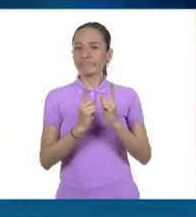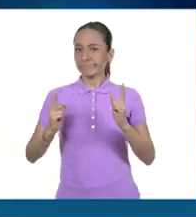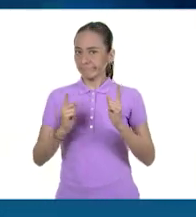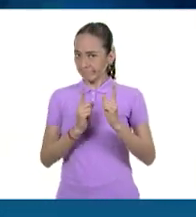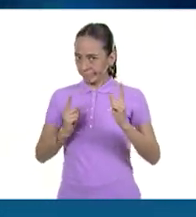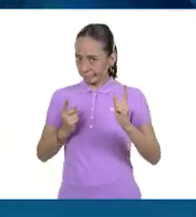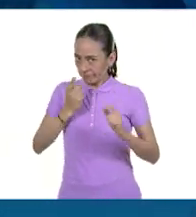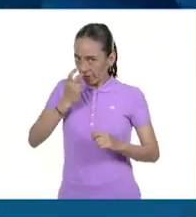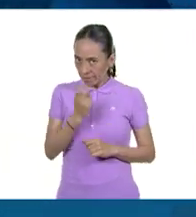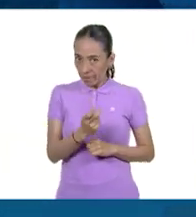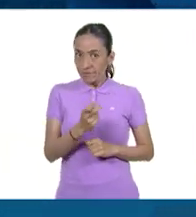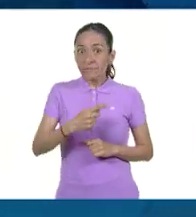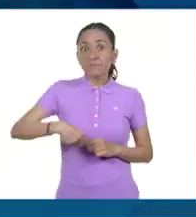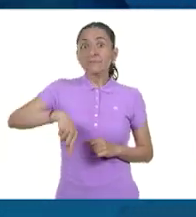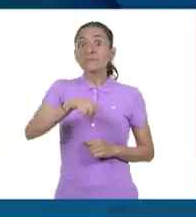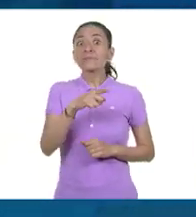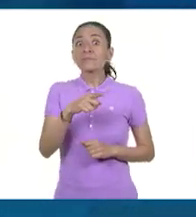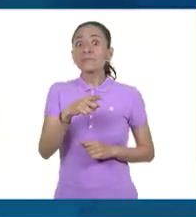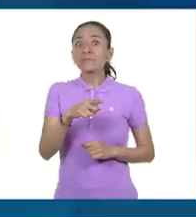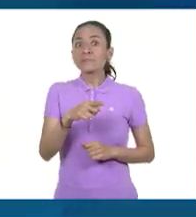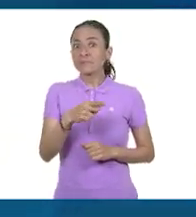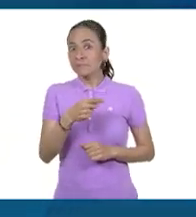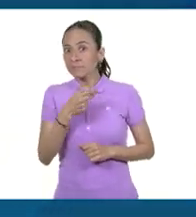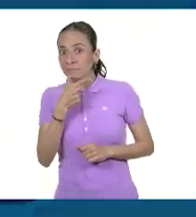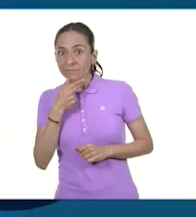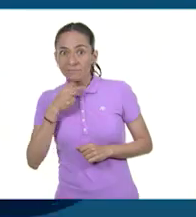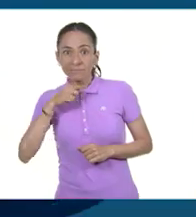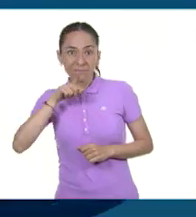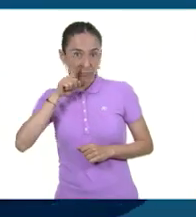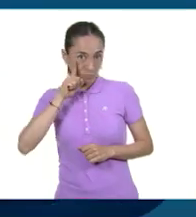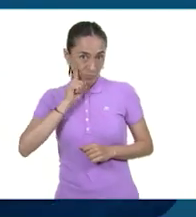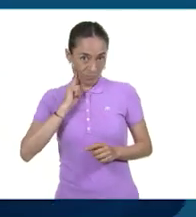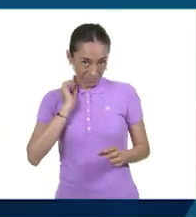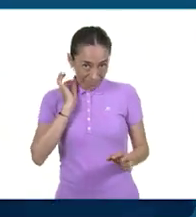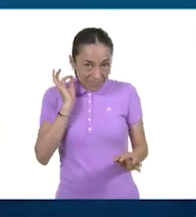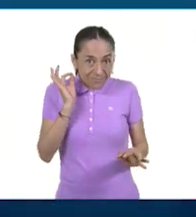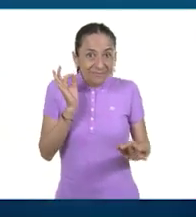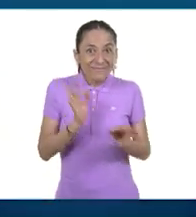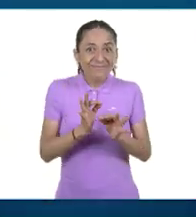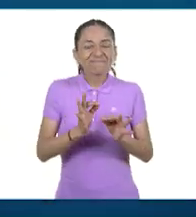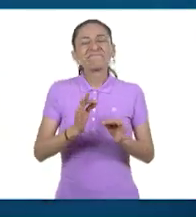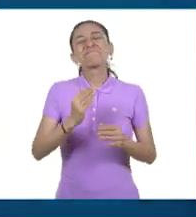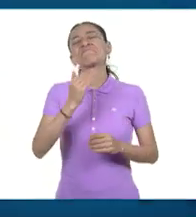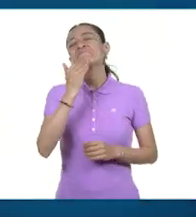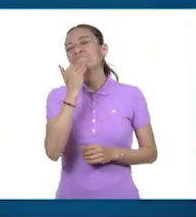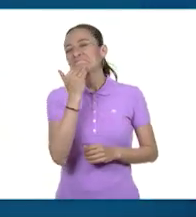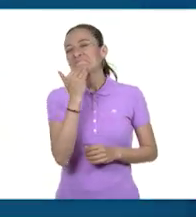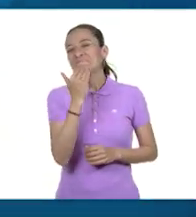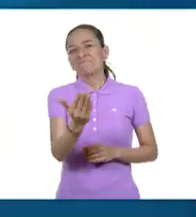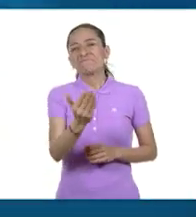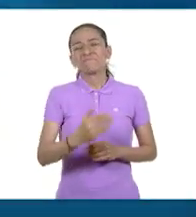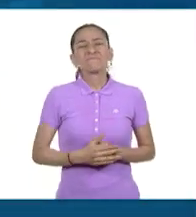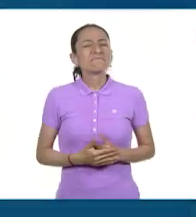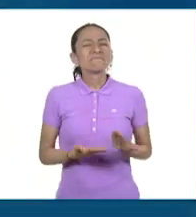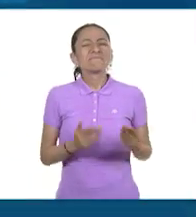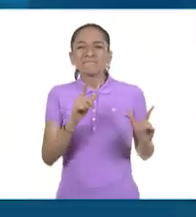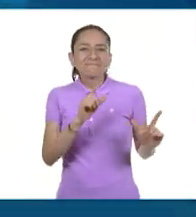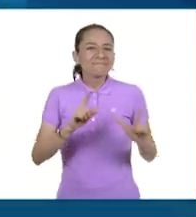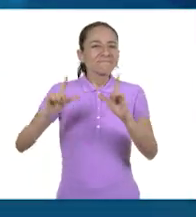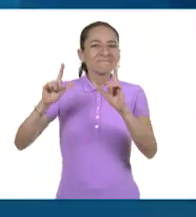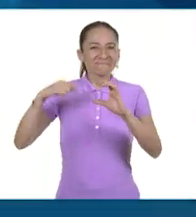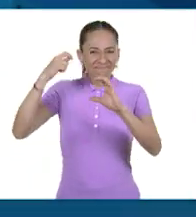distancia. ¿Listas? ¿Listos? ¡Muy bien! ¡Vamos a ver el